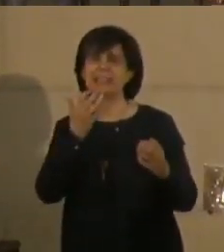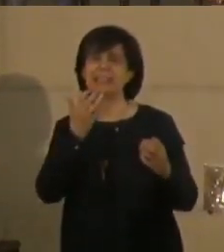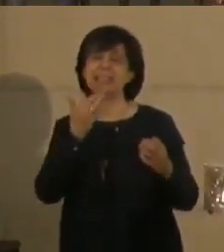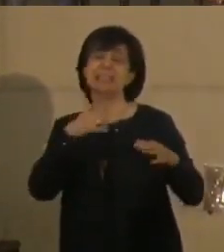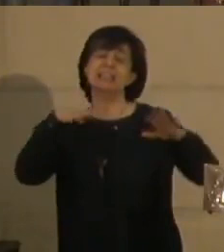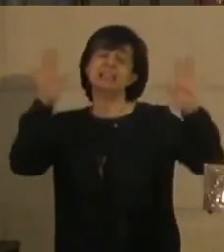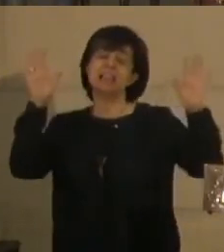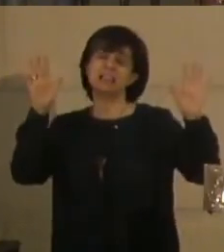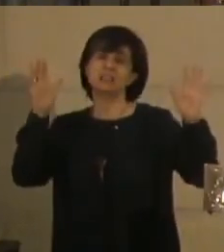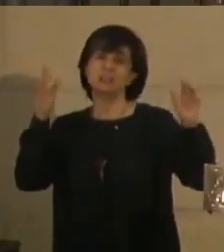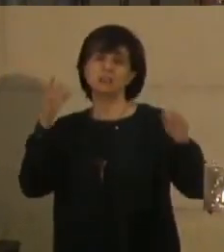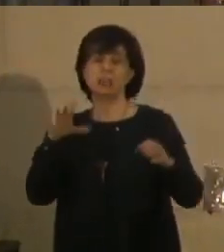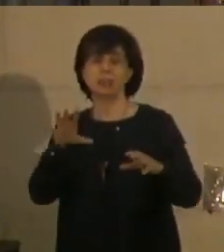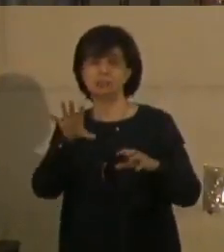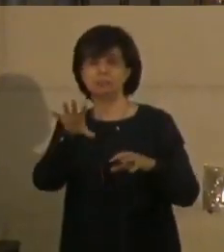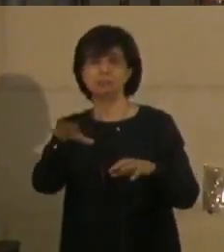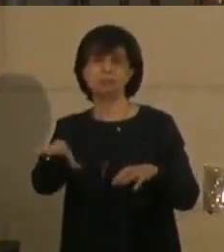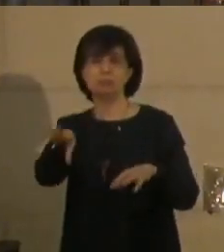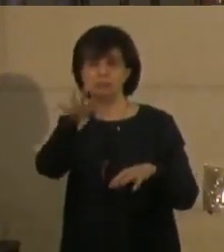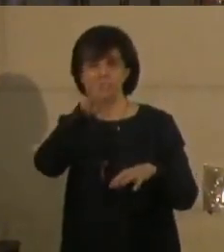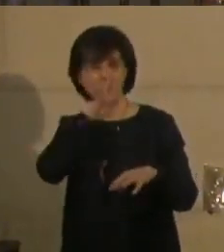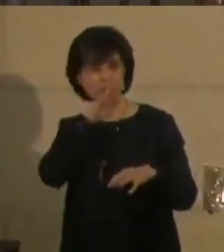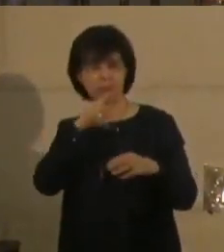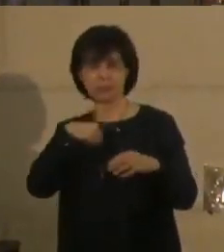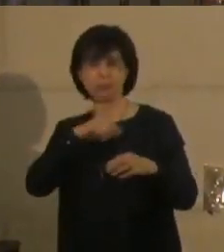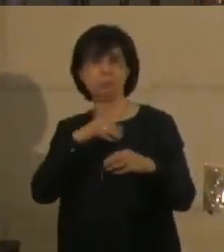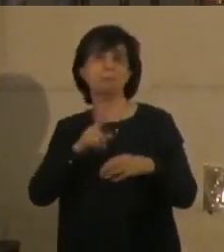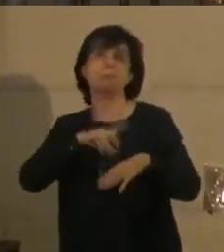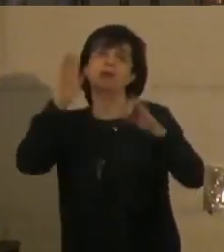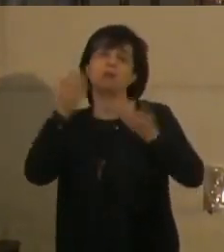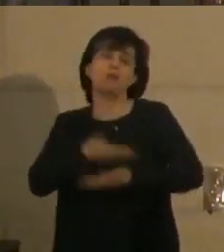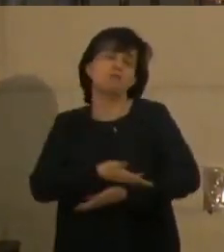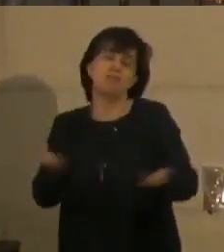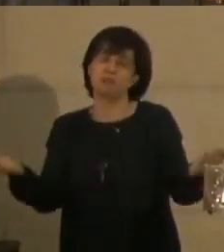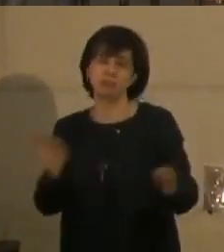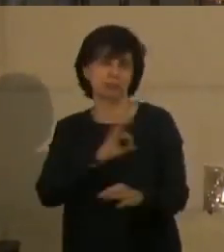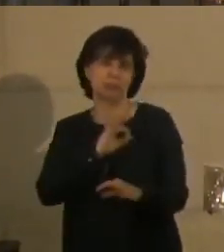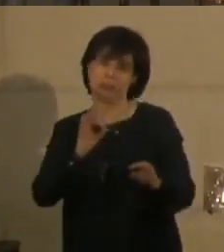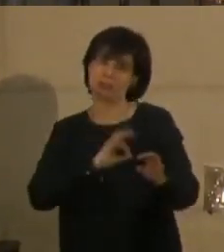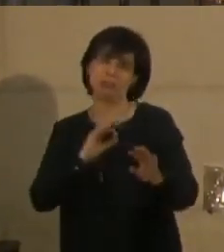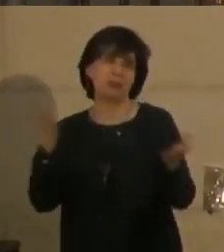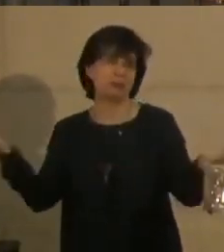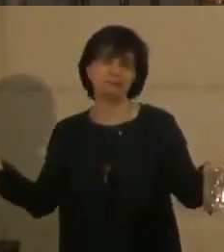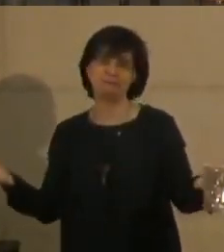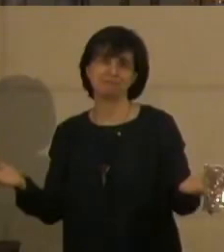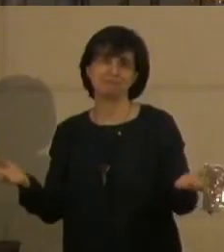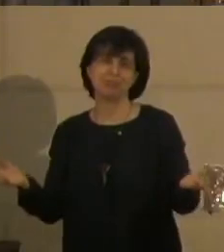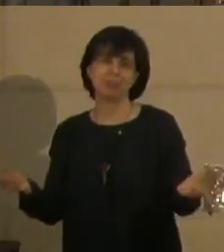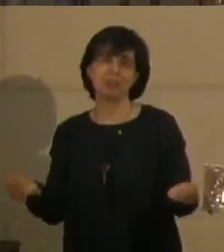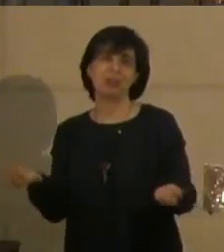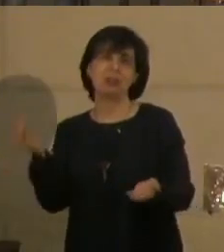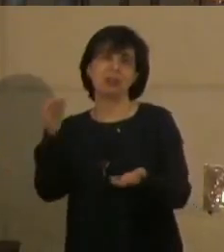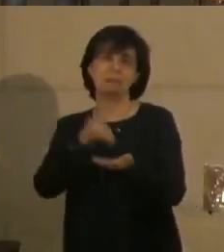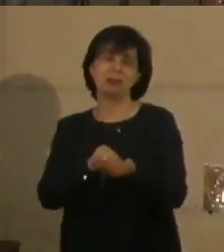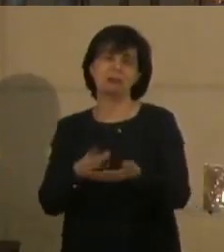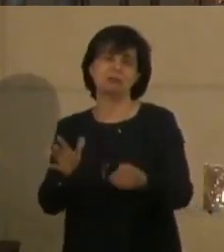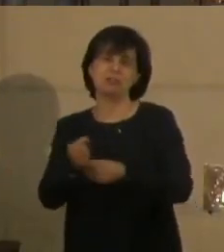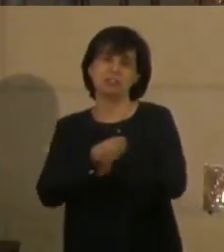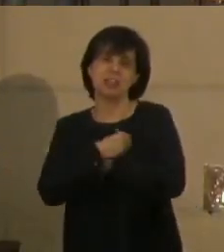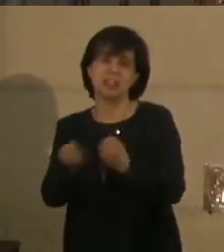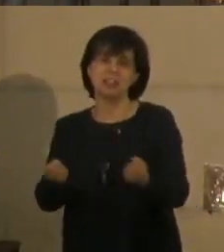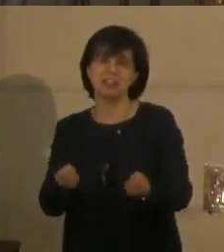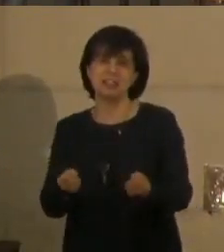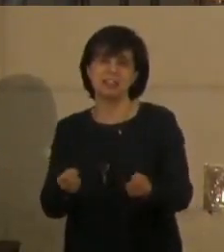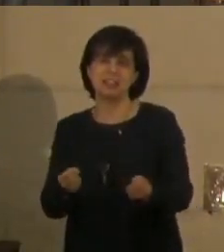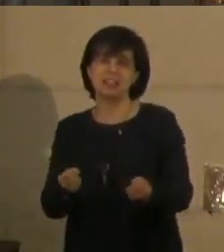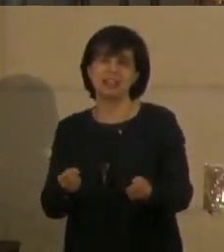gente, pero confiados, confiamos en el Señor, porque además nos ama, nos quiere,